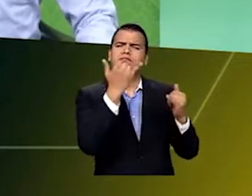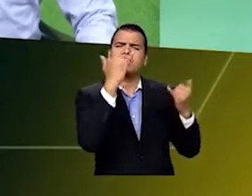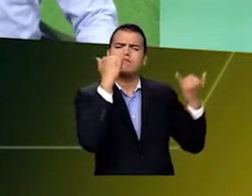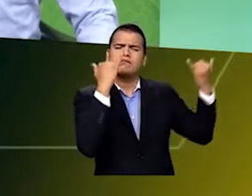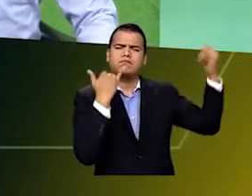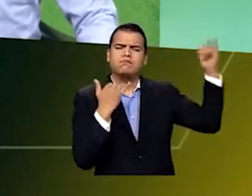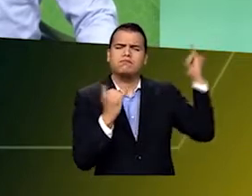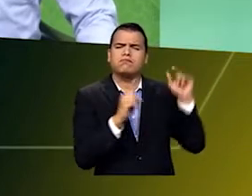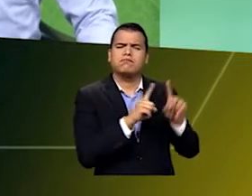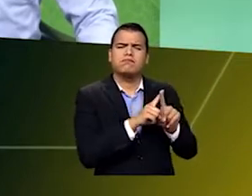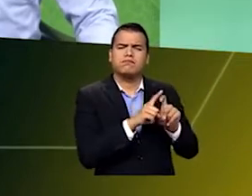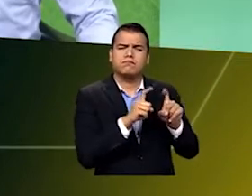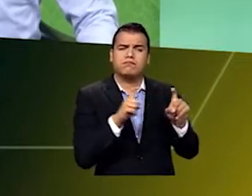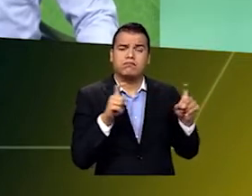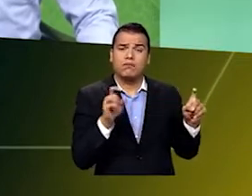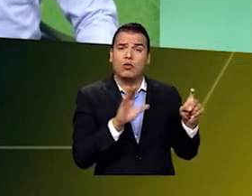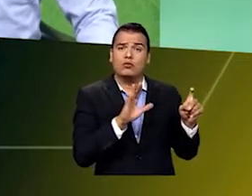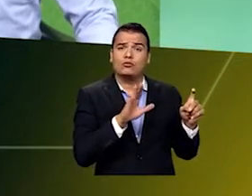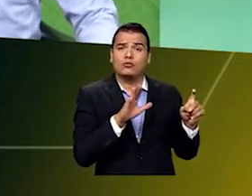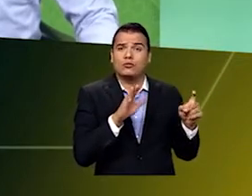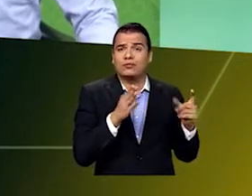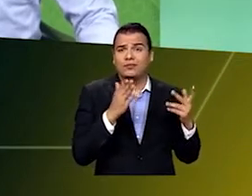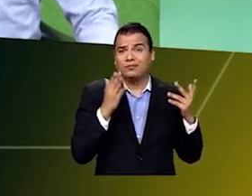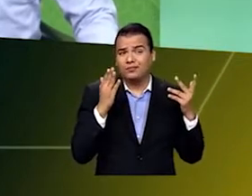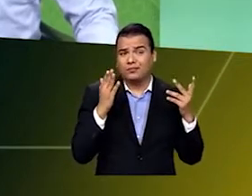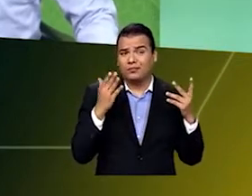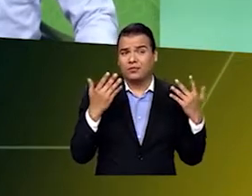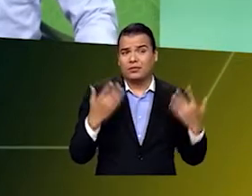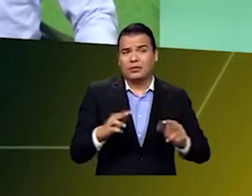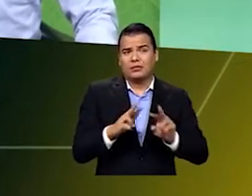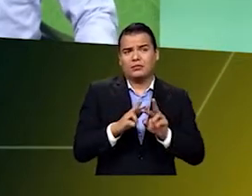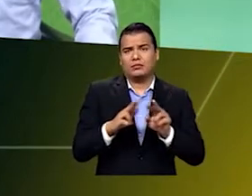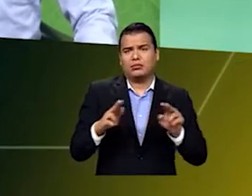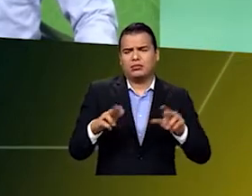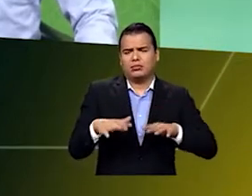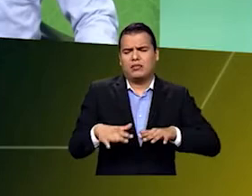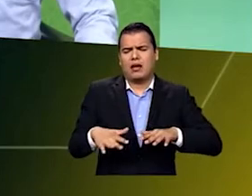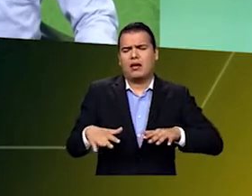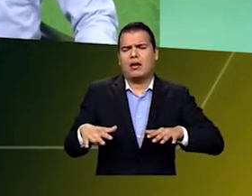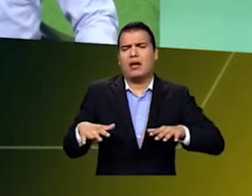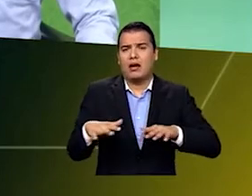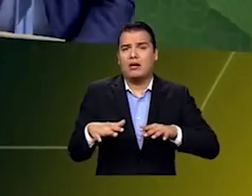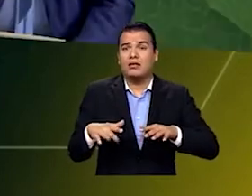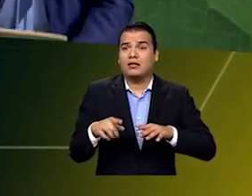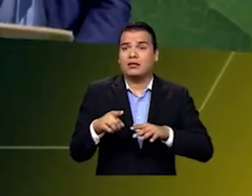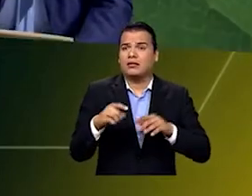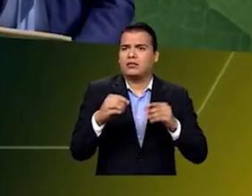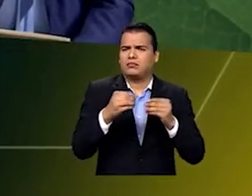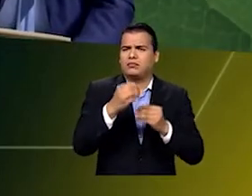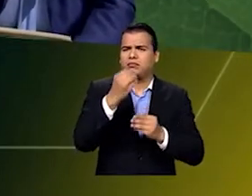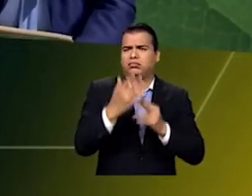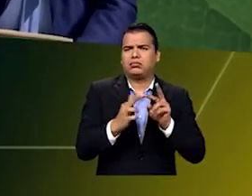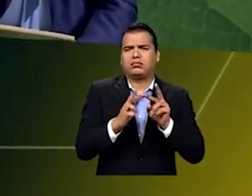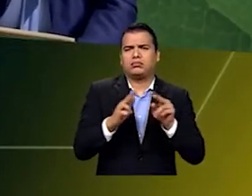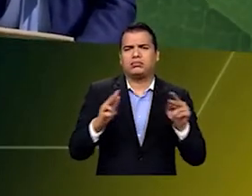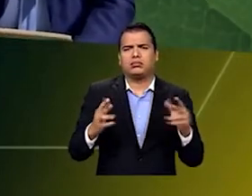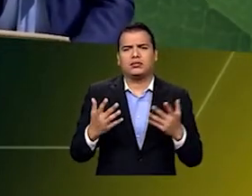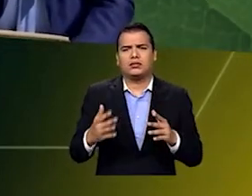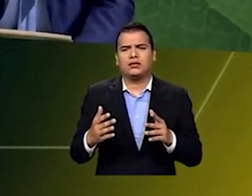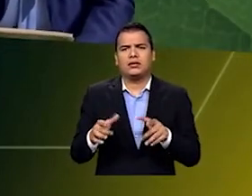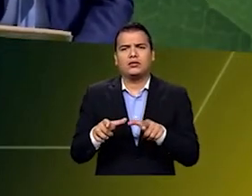subxerofítico hasta el manglar. Entonces es una diversidad muy grande para un espacio tan pequeño. estar nosotros geográficamente